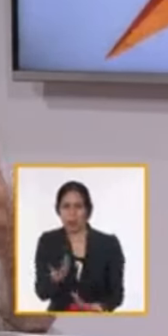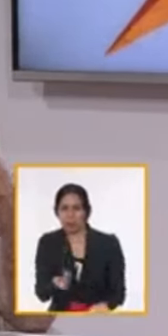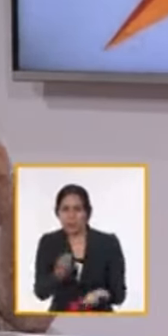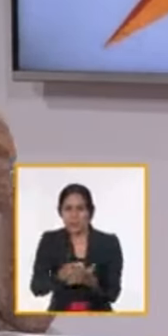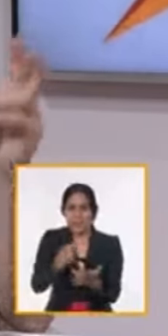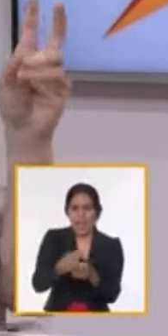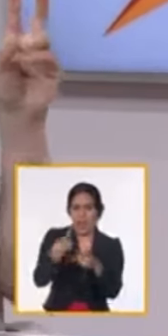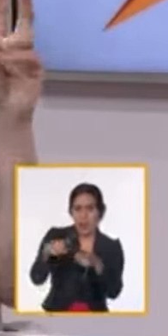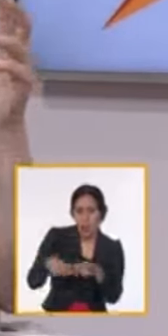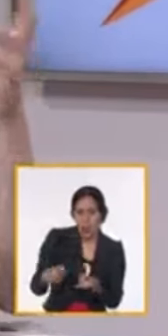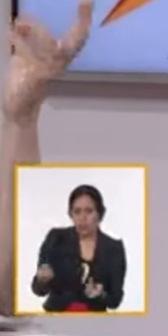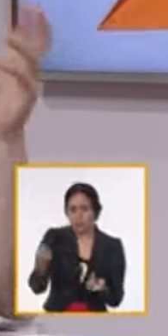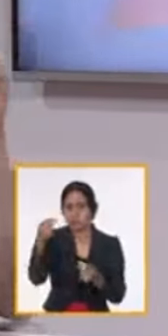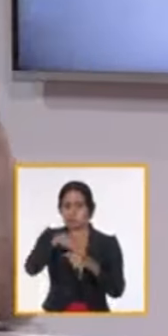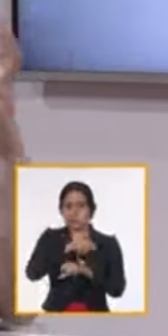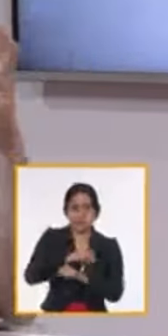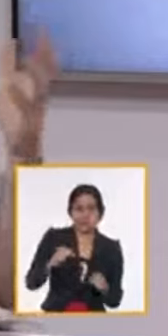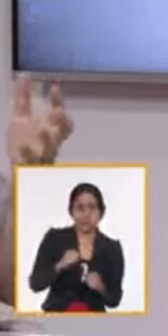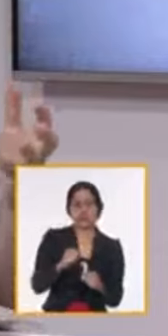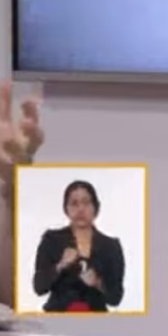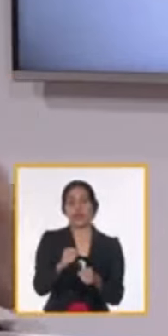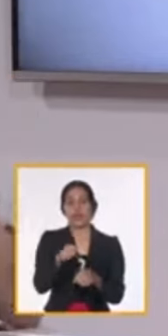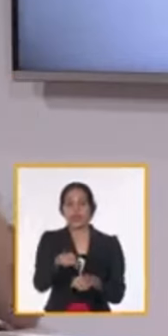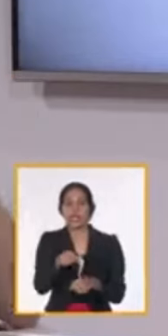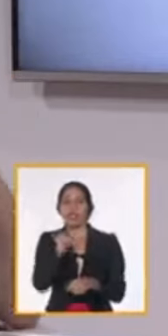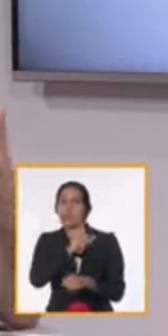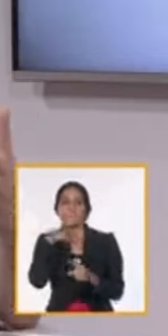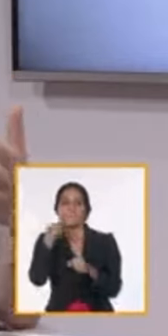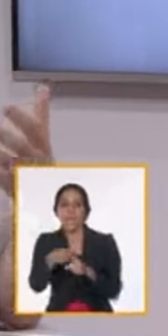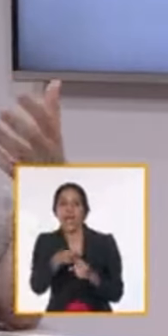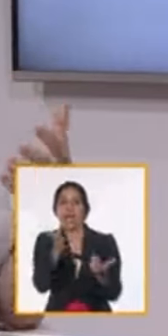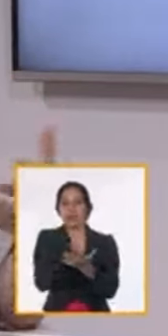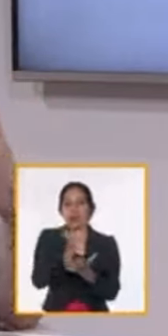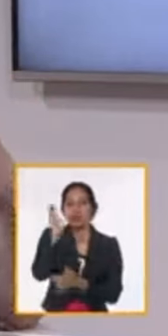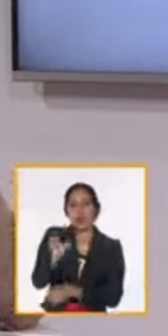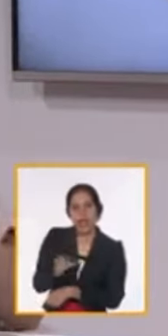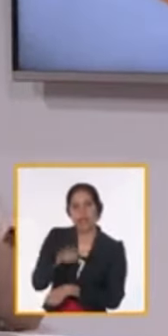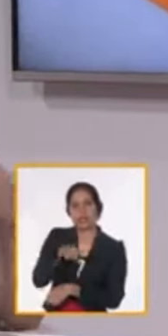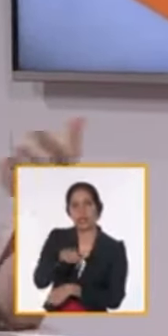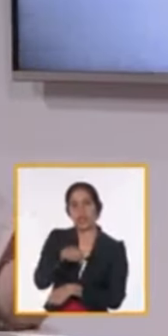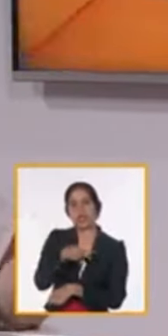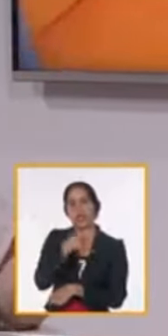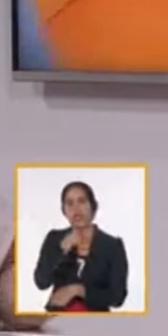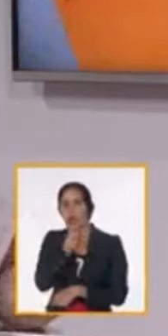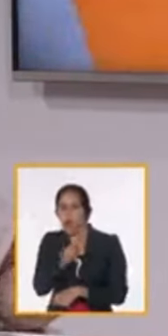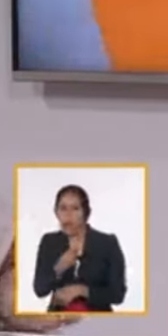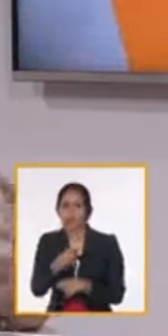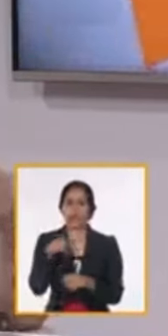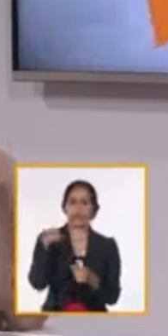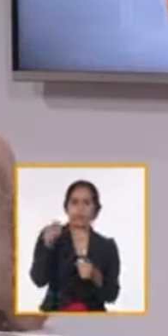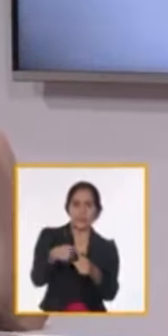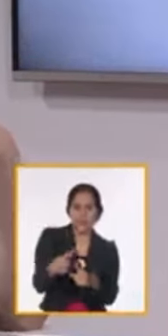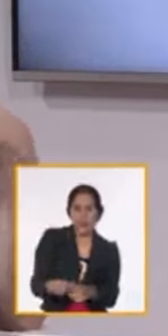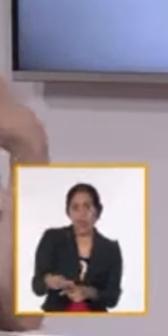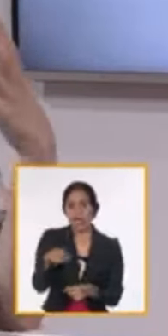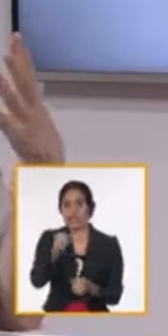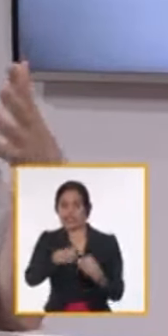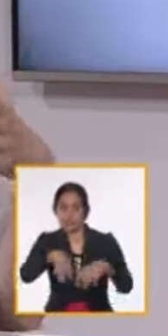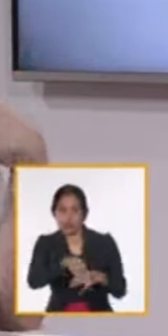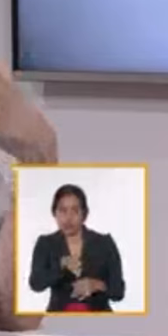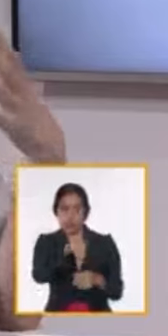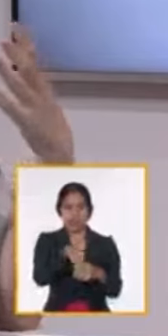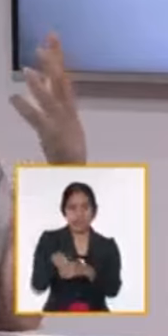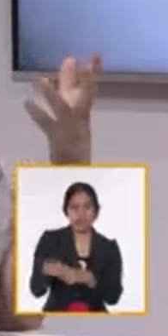los estudiantes que han estado ejerciendo su supuesto derecho a organizarse en los campus